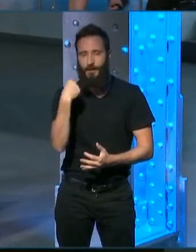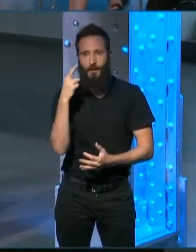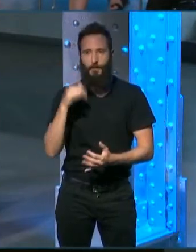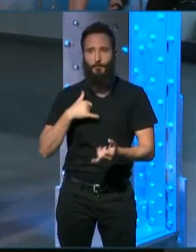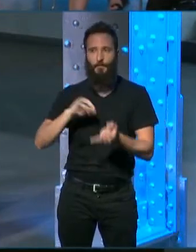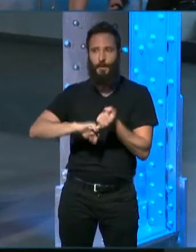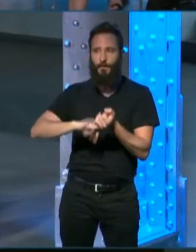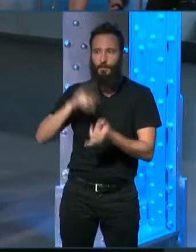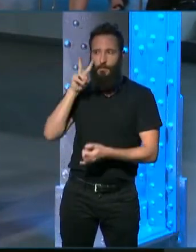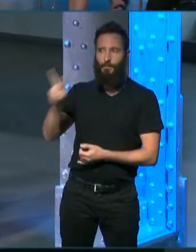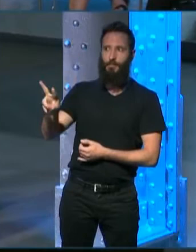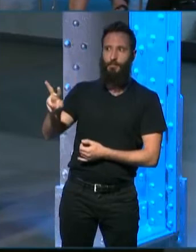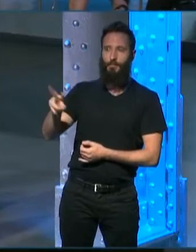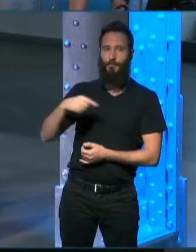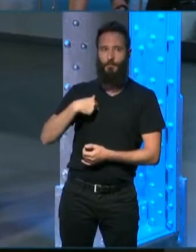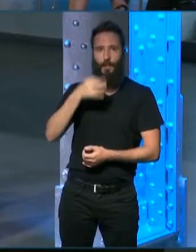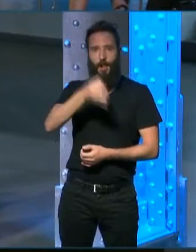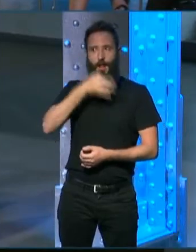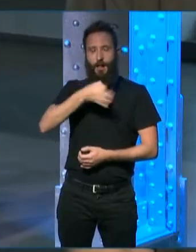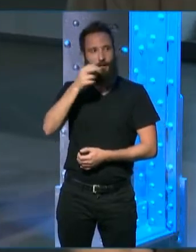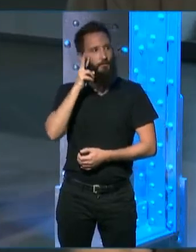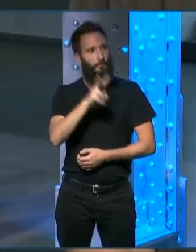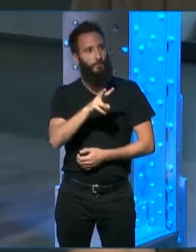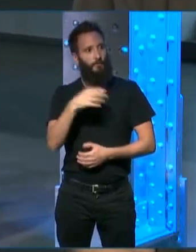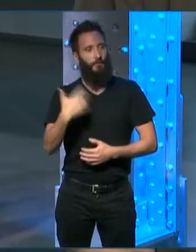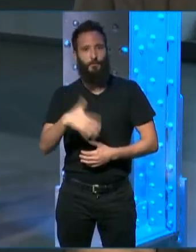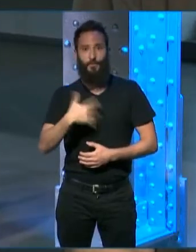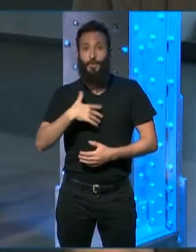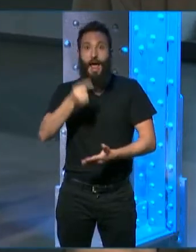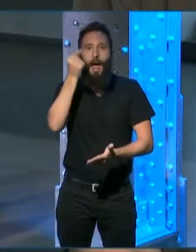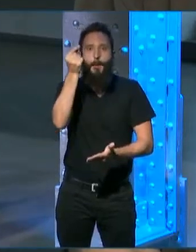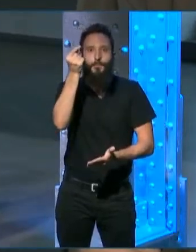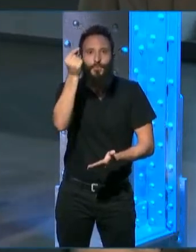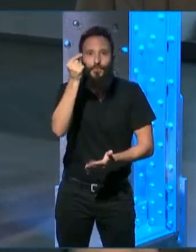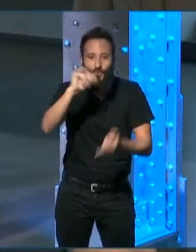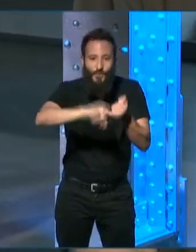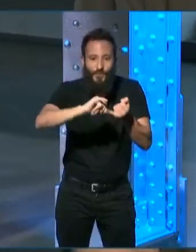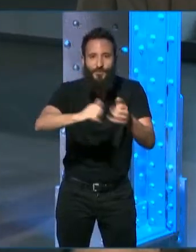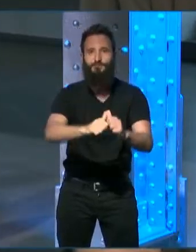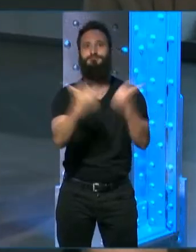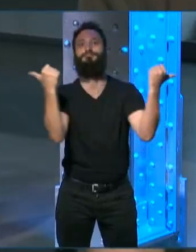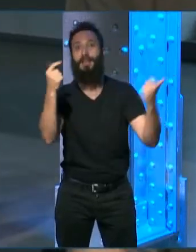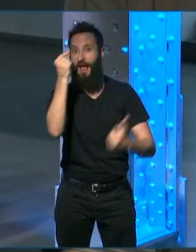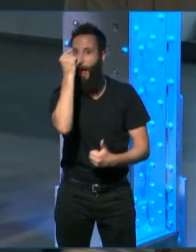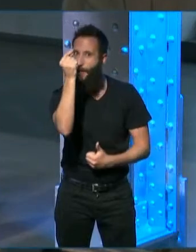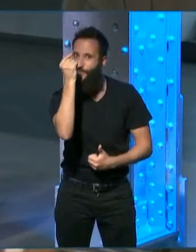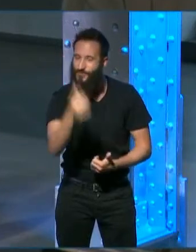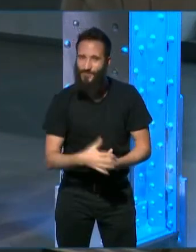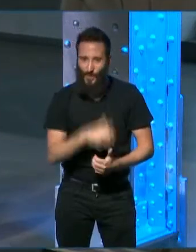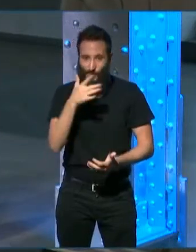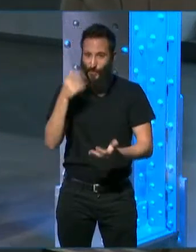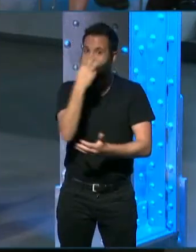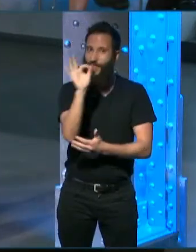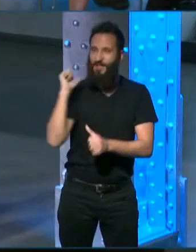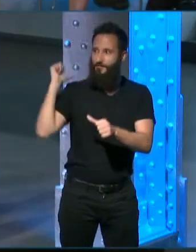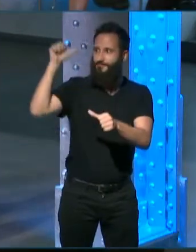hablo. O sea, habéis estado a punto de acabar con un matrimonio de 30 años,